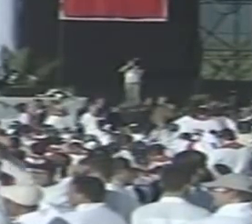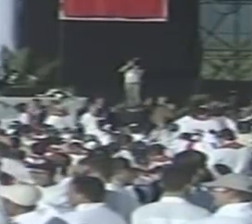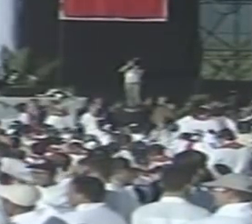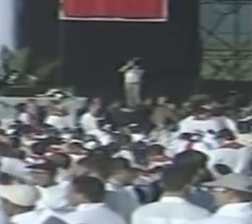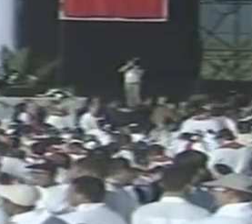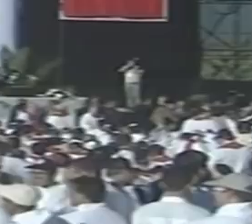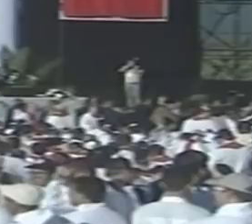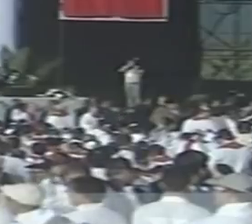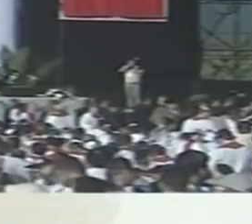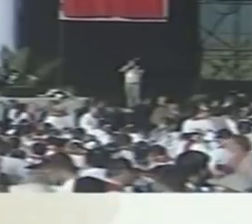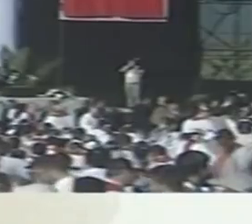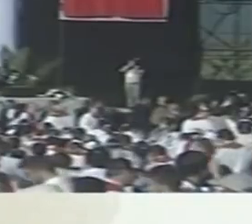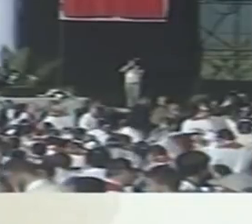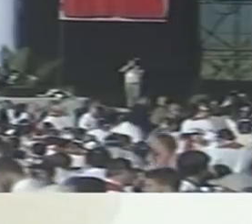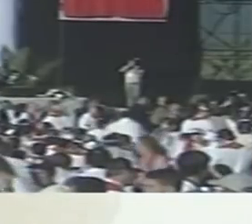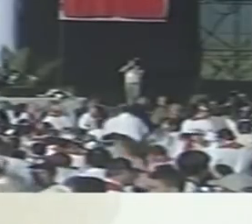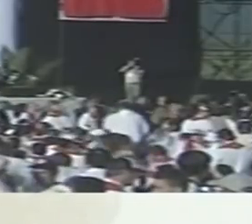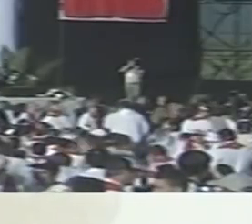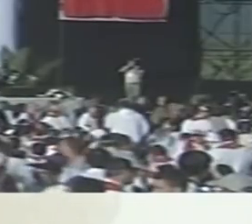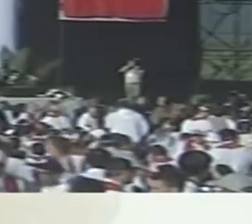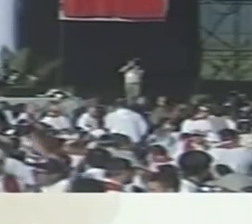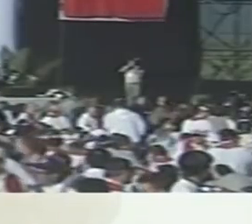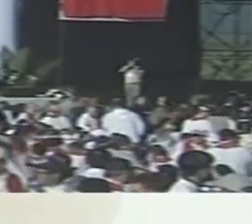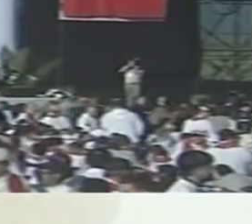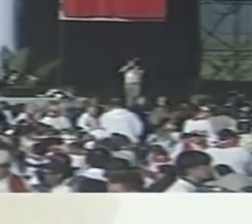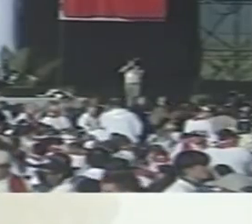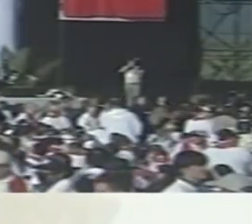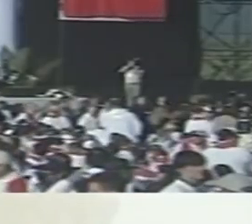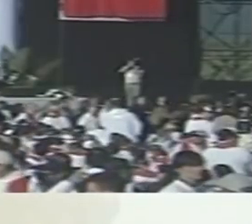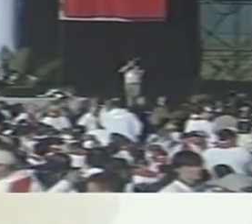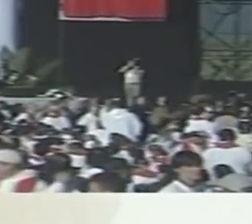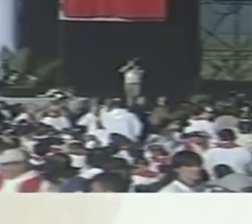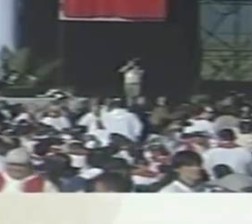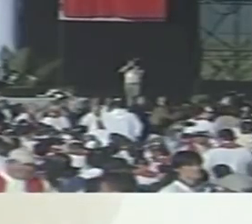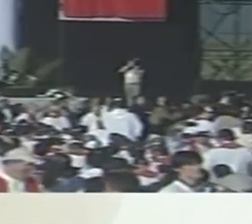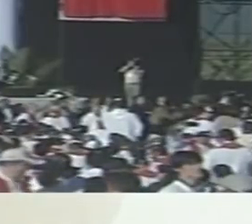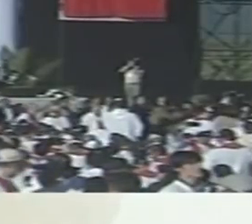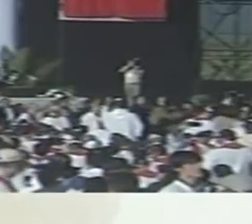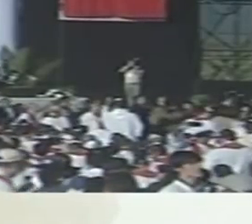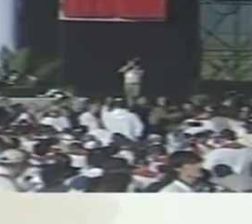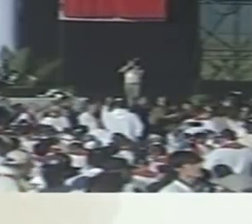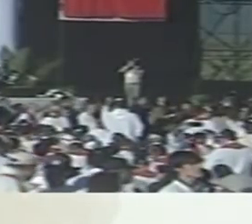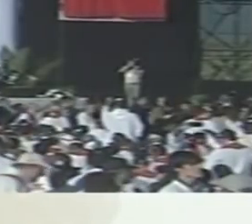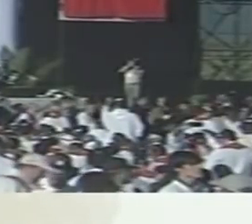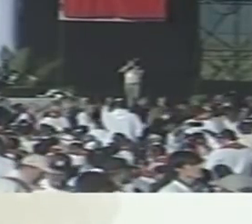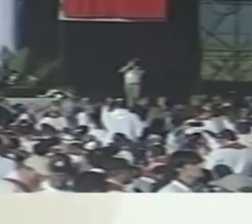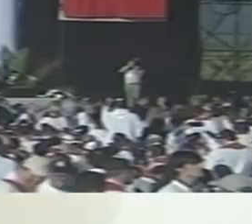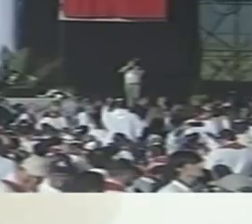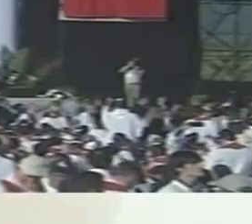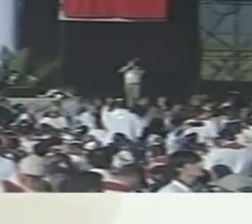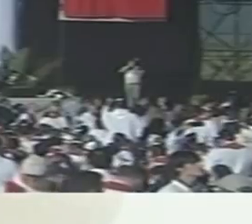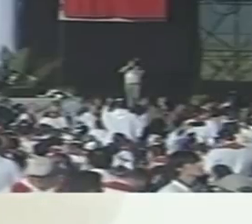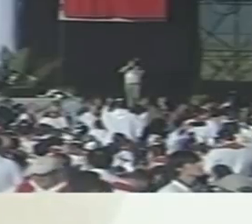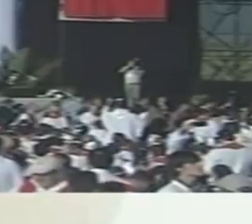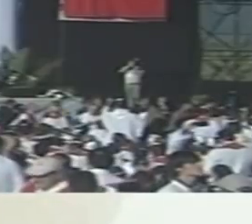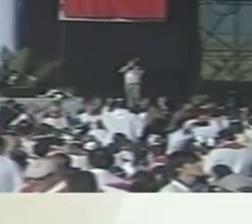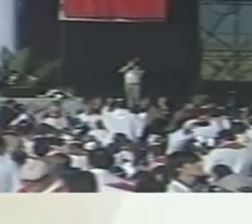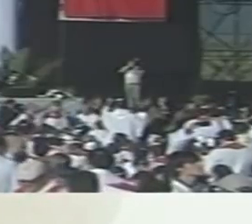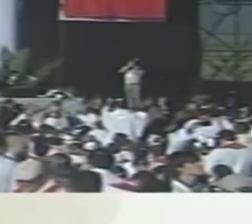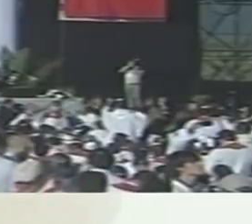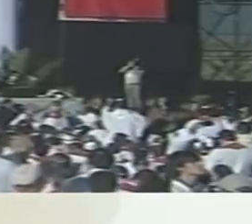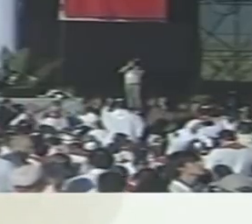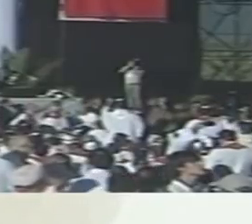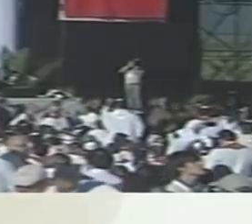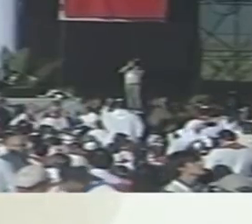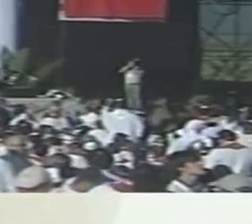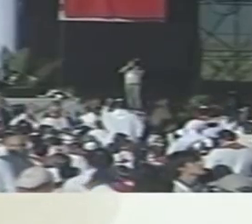Ya estamos nuevamente al aire, estuvimos viendo el testimonio de Moisés. Así es, recogiendo y hablando además con toda